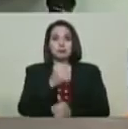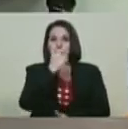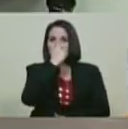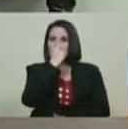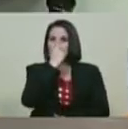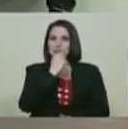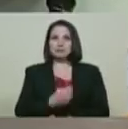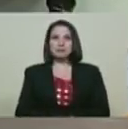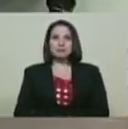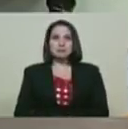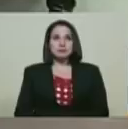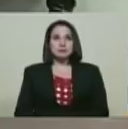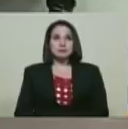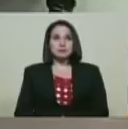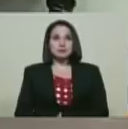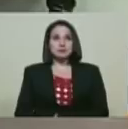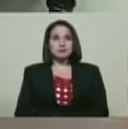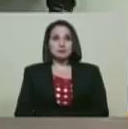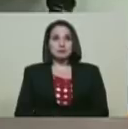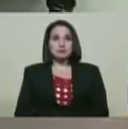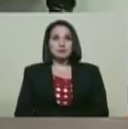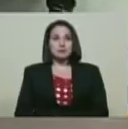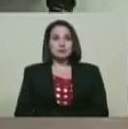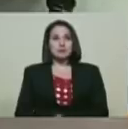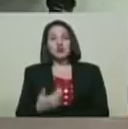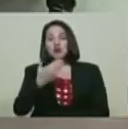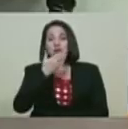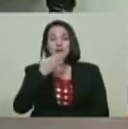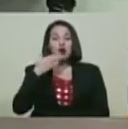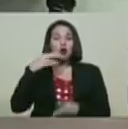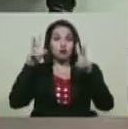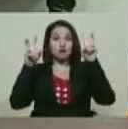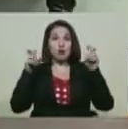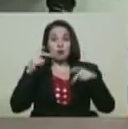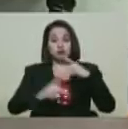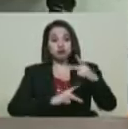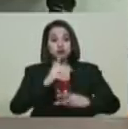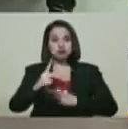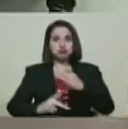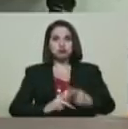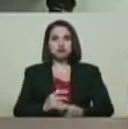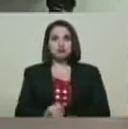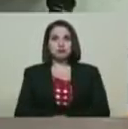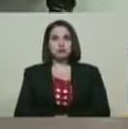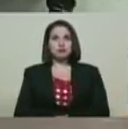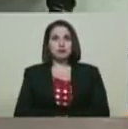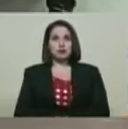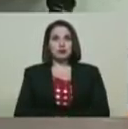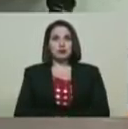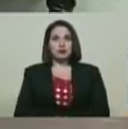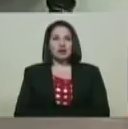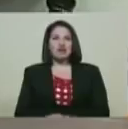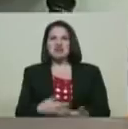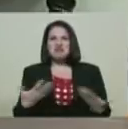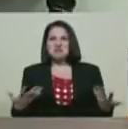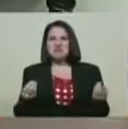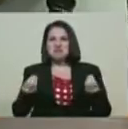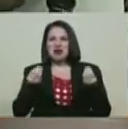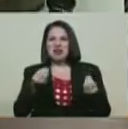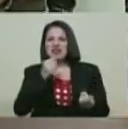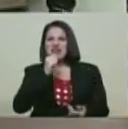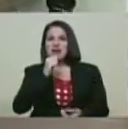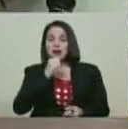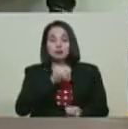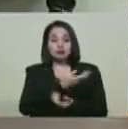del futuro porque somos los capaces de crear lo nuevo. ¿En función de quién? De